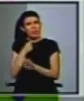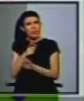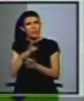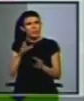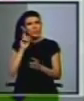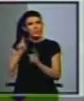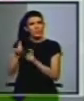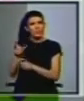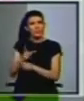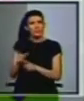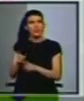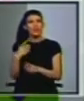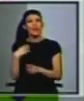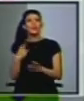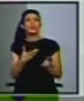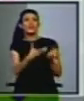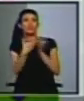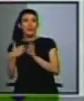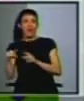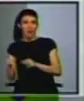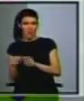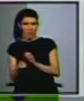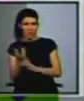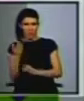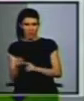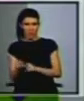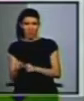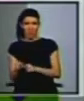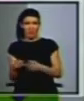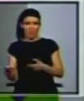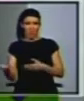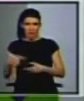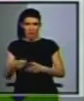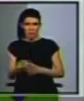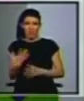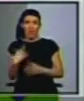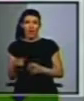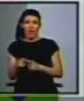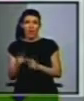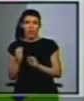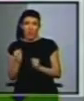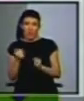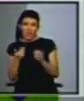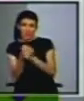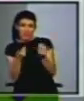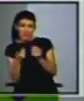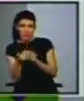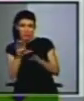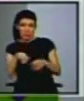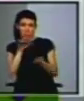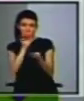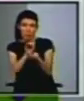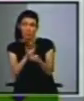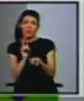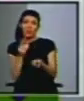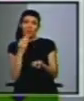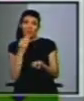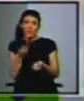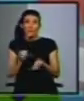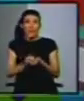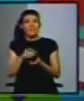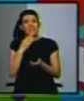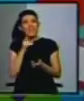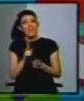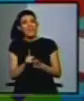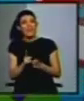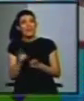se trajo a estos tiempos modernos en donde no solamente el juguete es full interactivo en sí mismo, sino que además tiene una aplicación bien